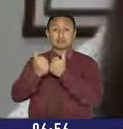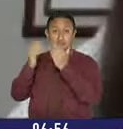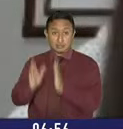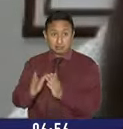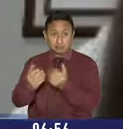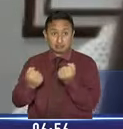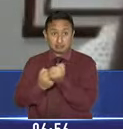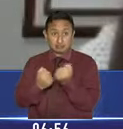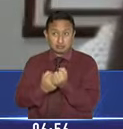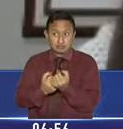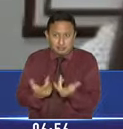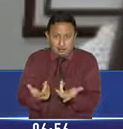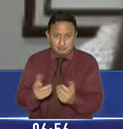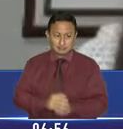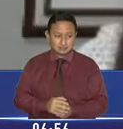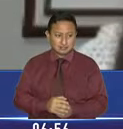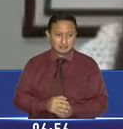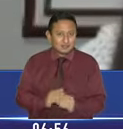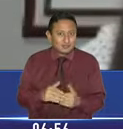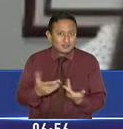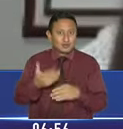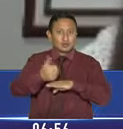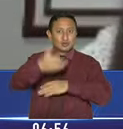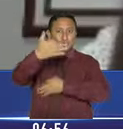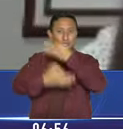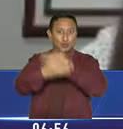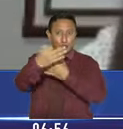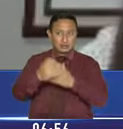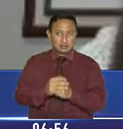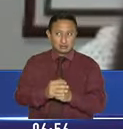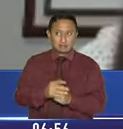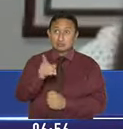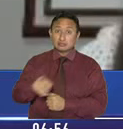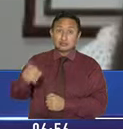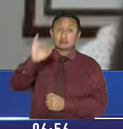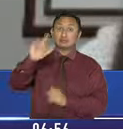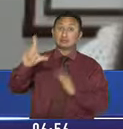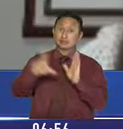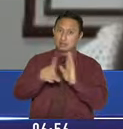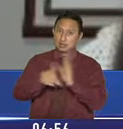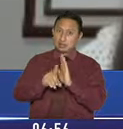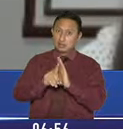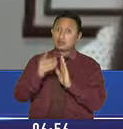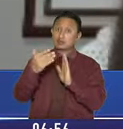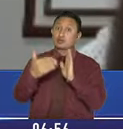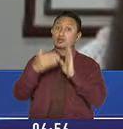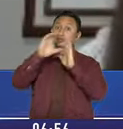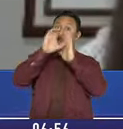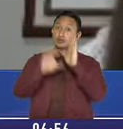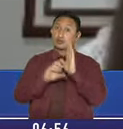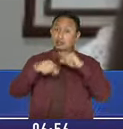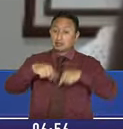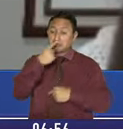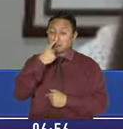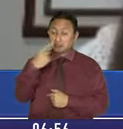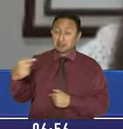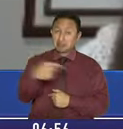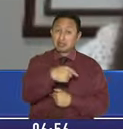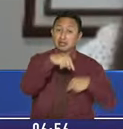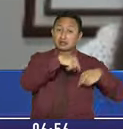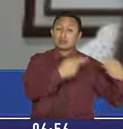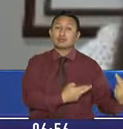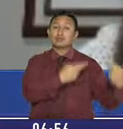jueces estén de manera ilegal, inconstitucional, entrometiéndose en los asuntos que le corresponden netamente a la